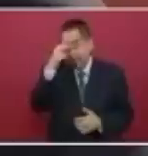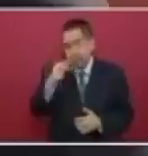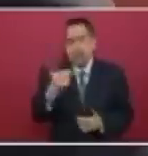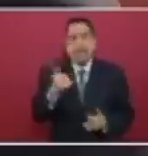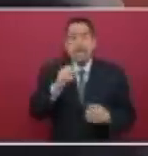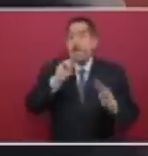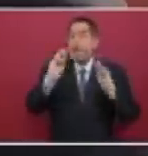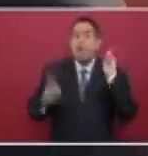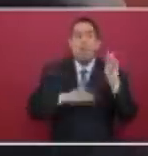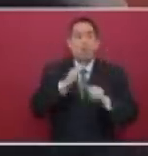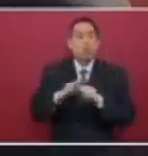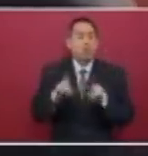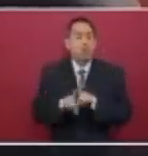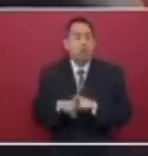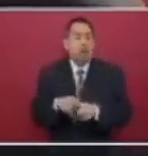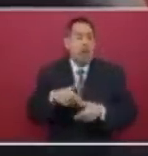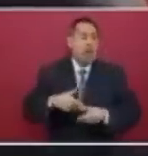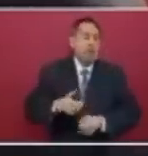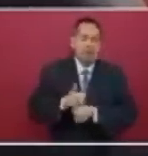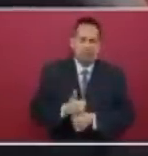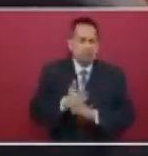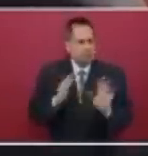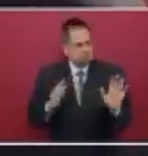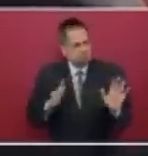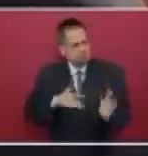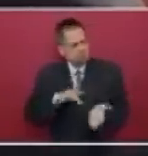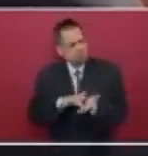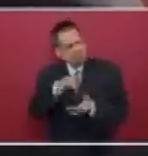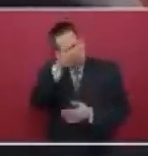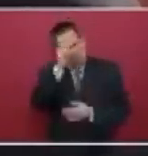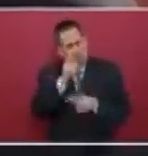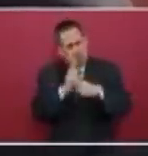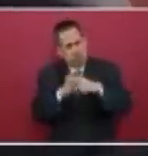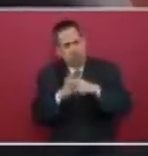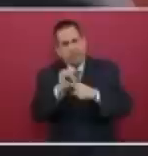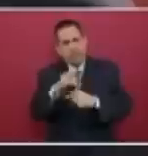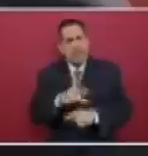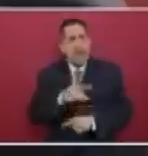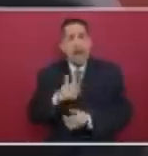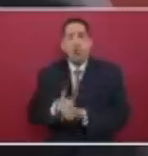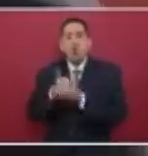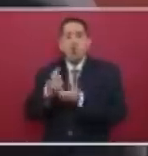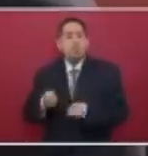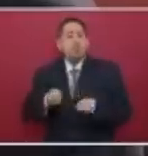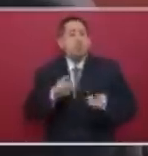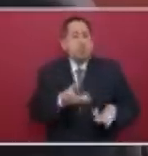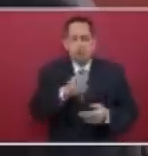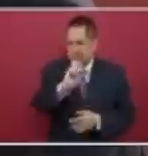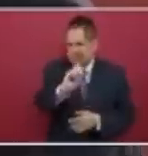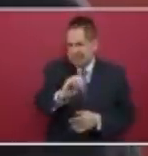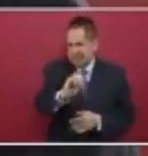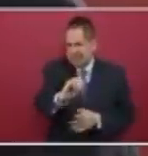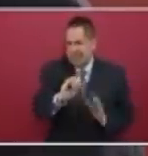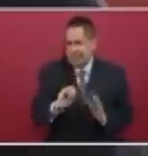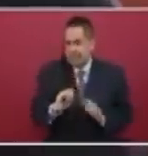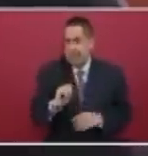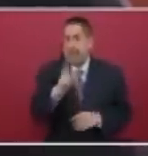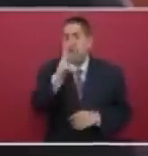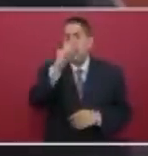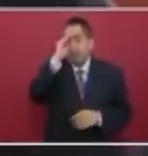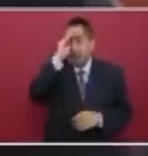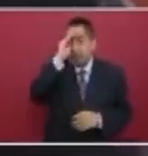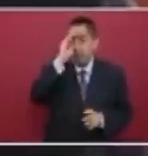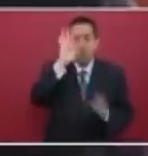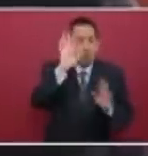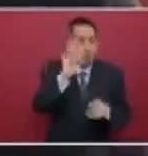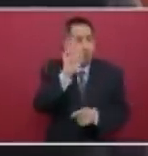mundo que sufren por hambre yo estoy a favor de la ayuda humanitaria lo que considero es que no